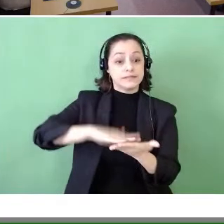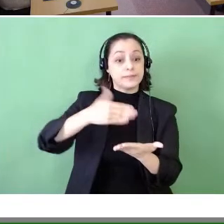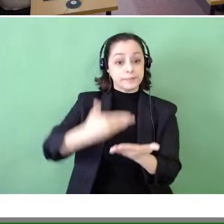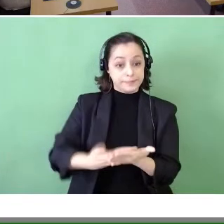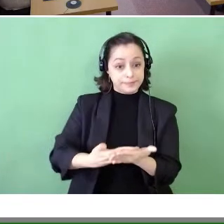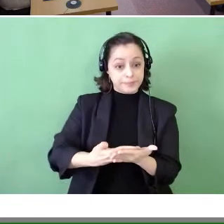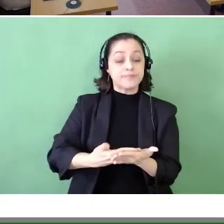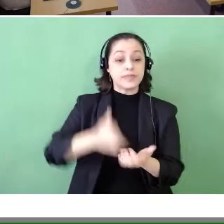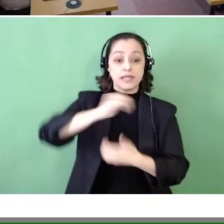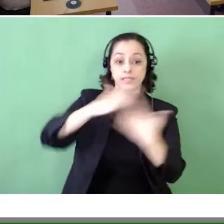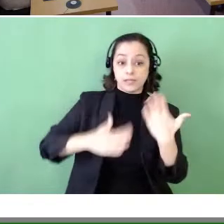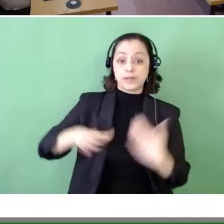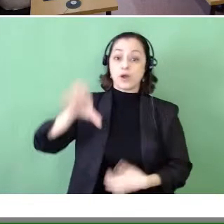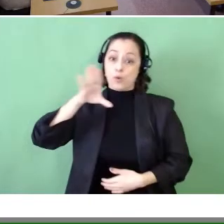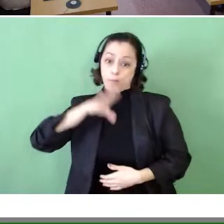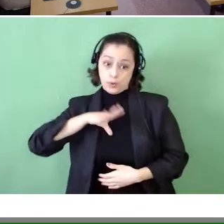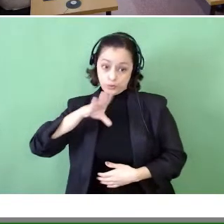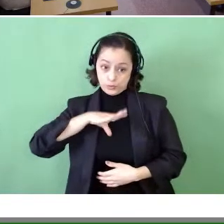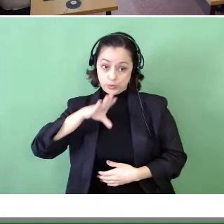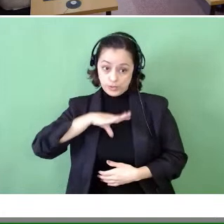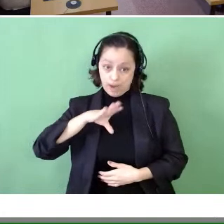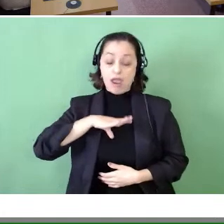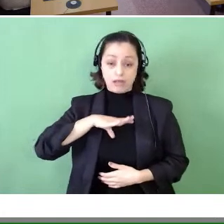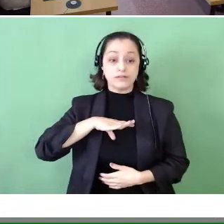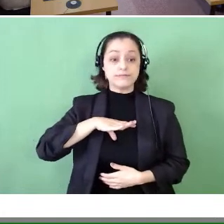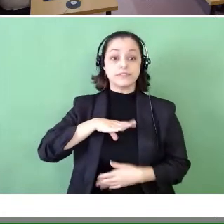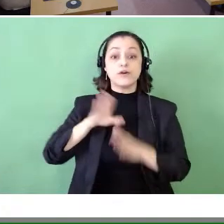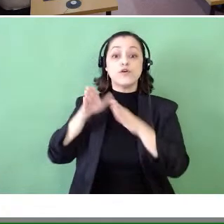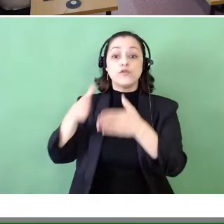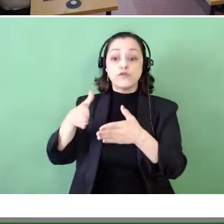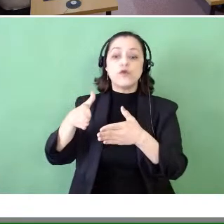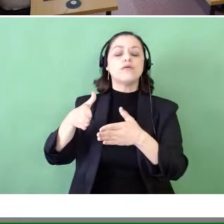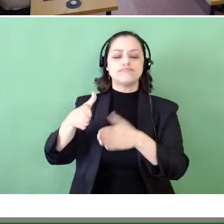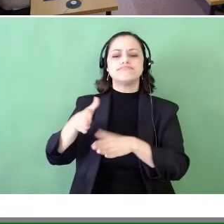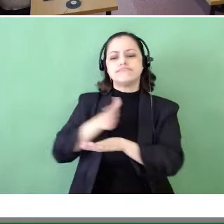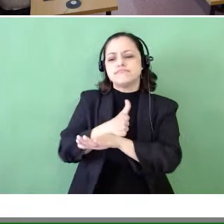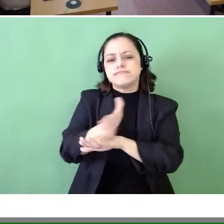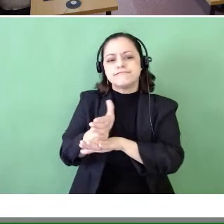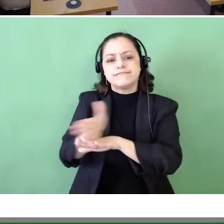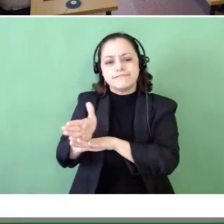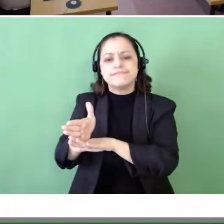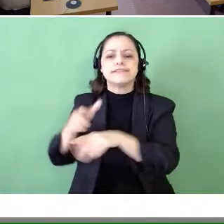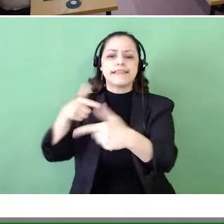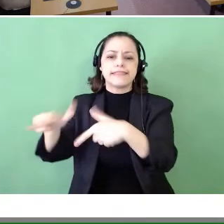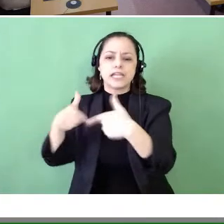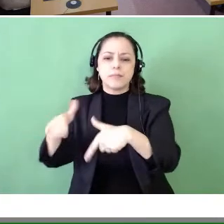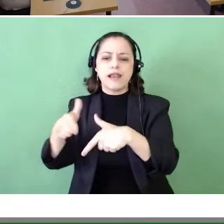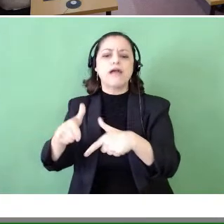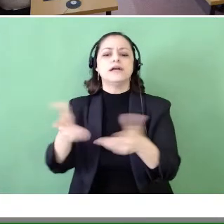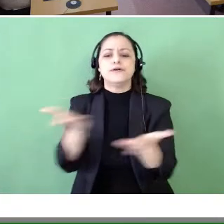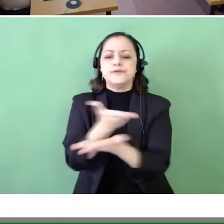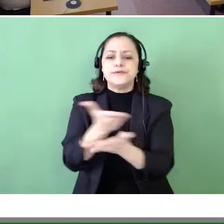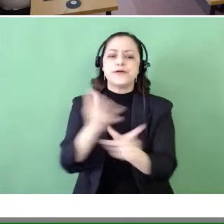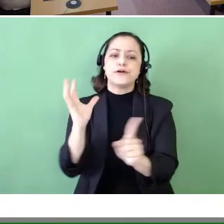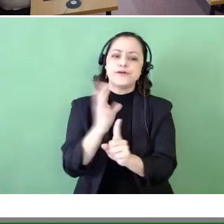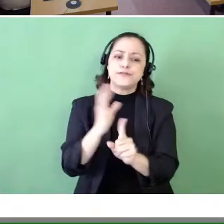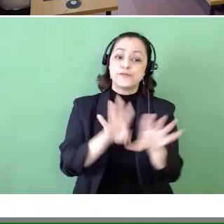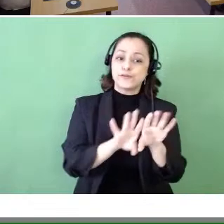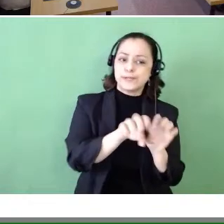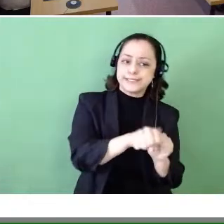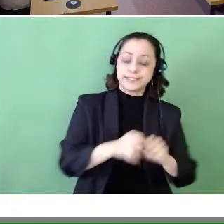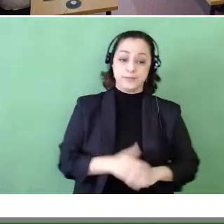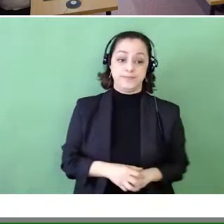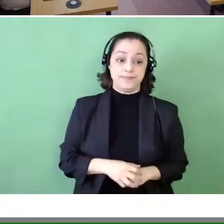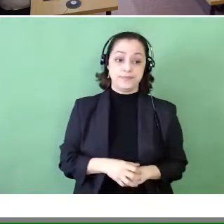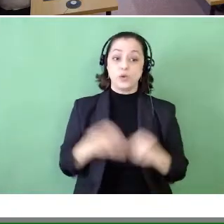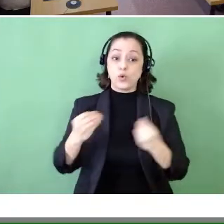traducción de libros portugués, y sus implicaciones para la formación. Y tengo como directores la directora Anabel Galamañas